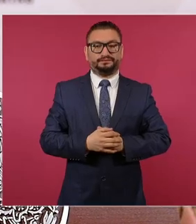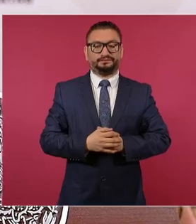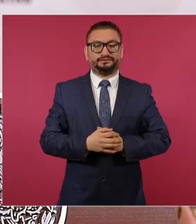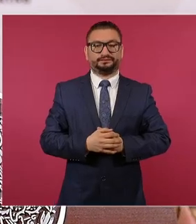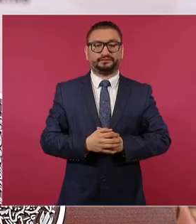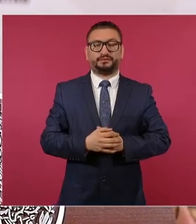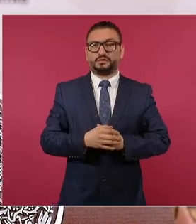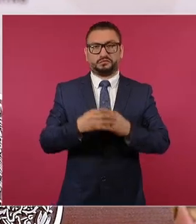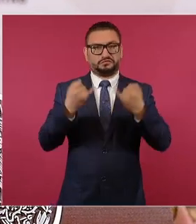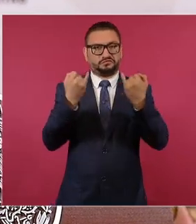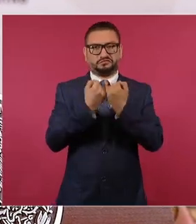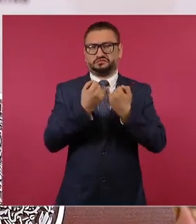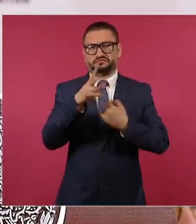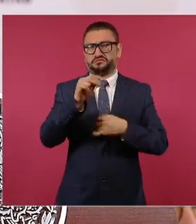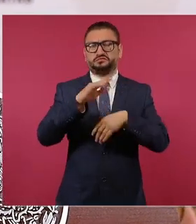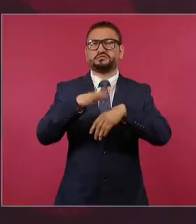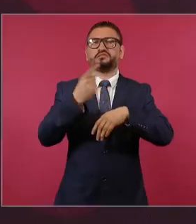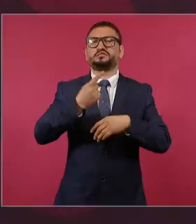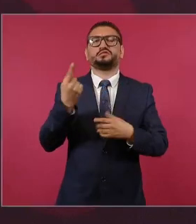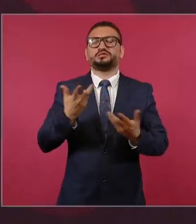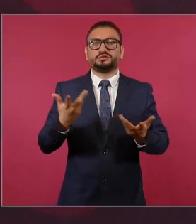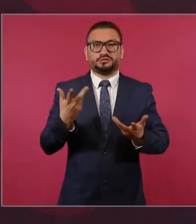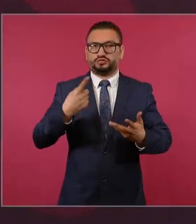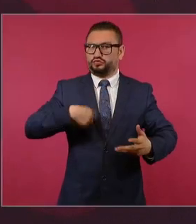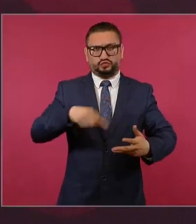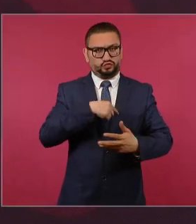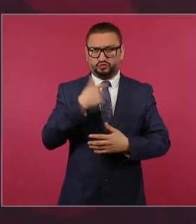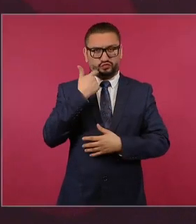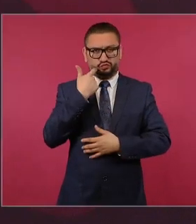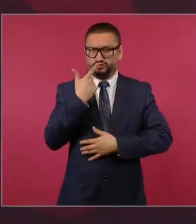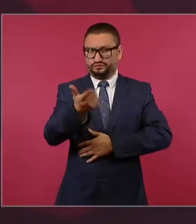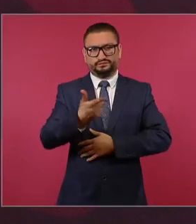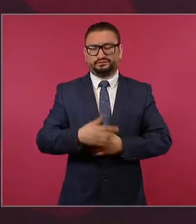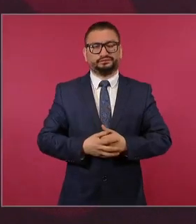Y no es igual porque no quisimos